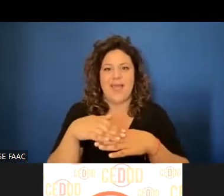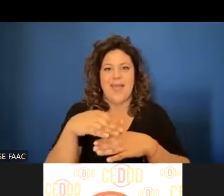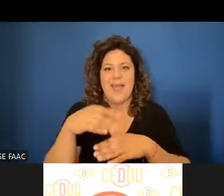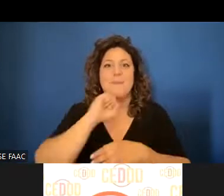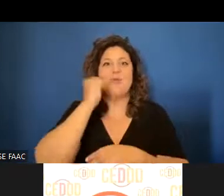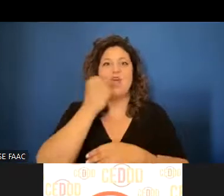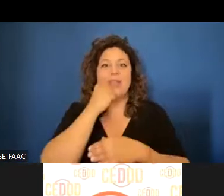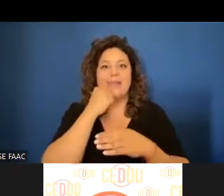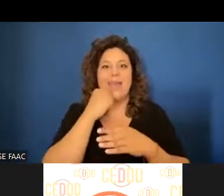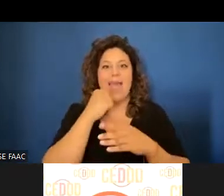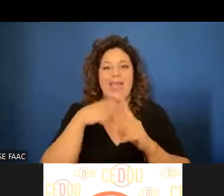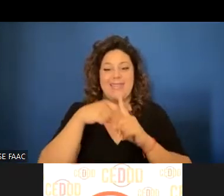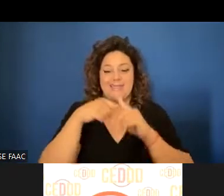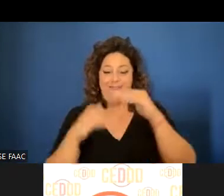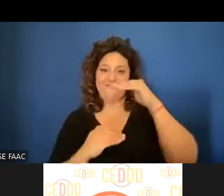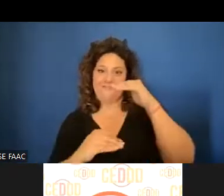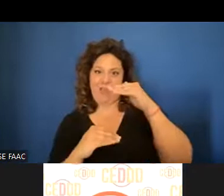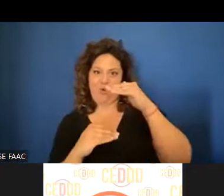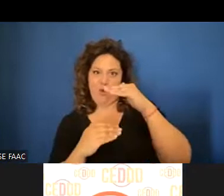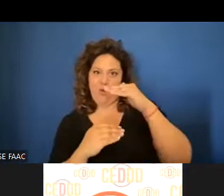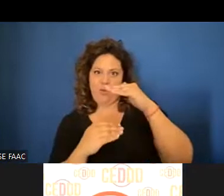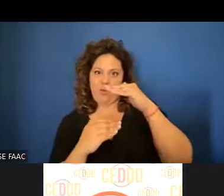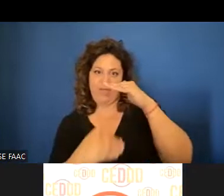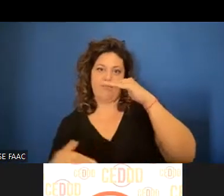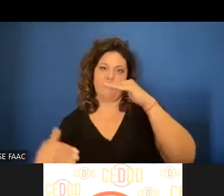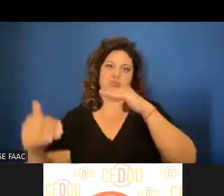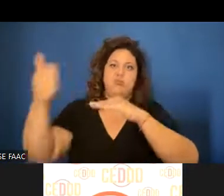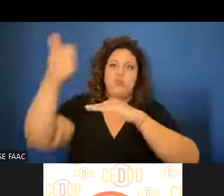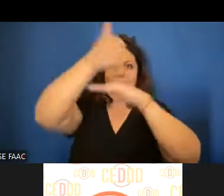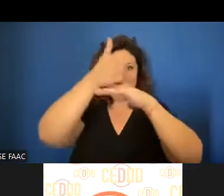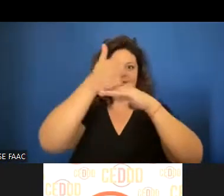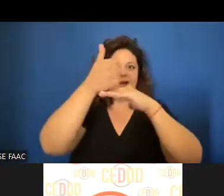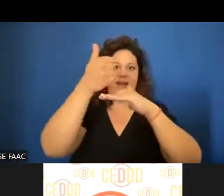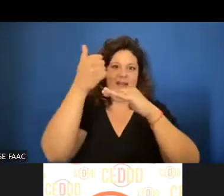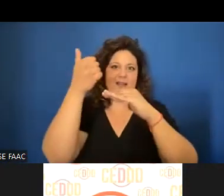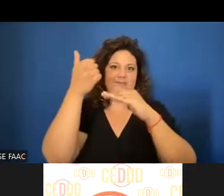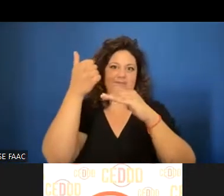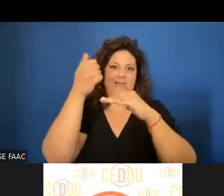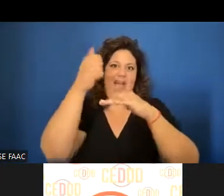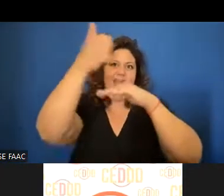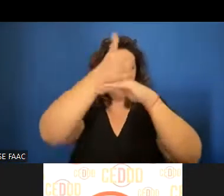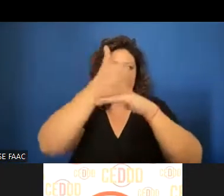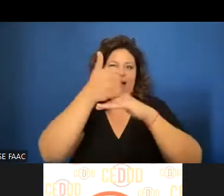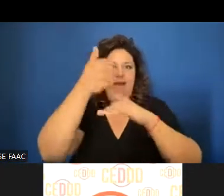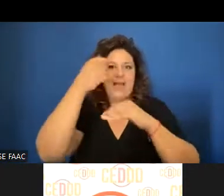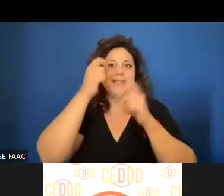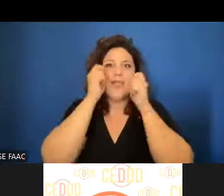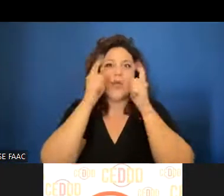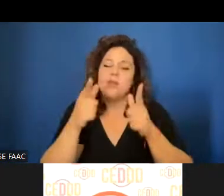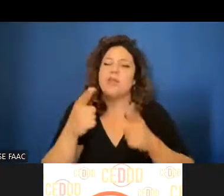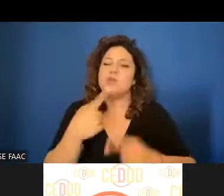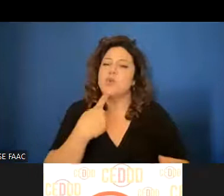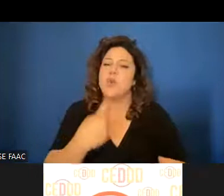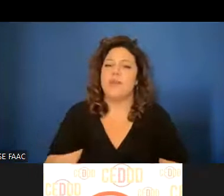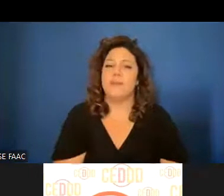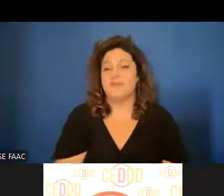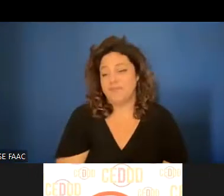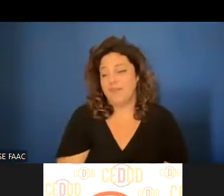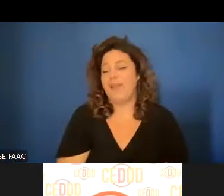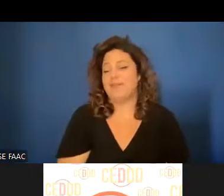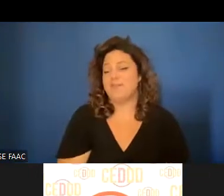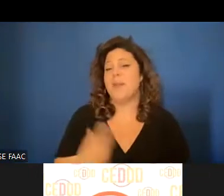más rápida. Otra cosa es que la inspección acuda y haga el procedimiento. Entonces, aquí nos iríamos a, como he